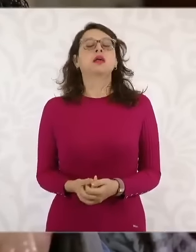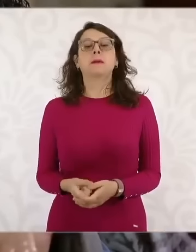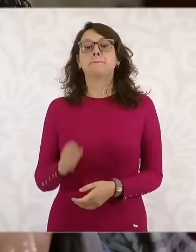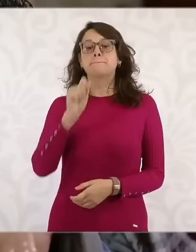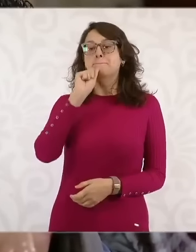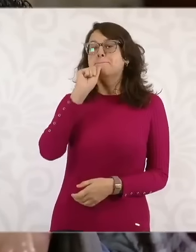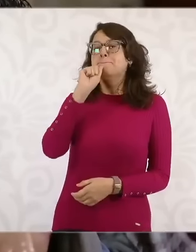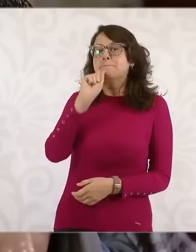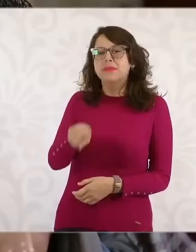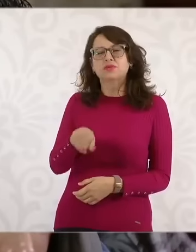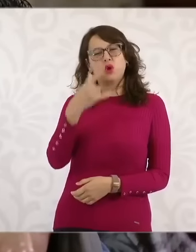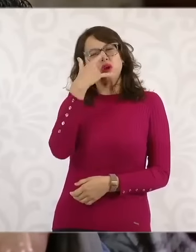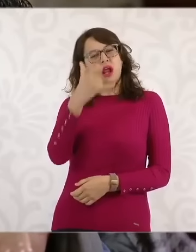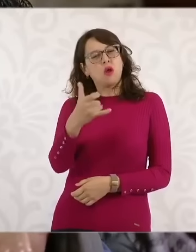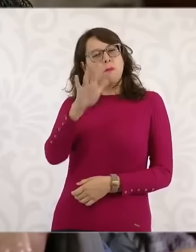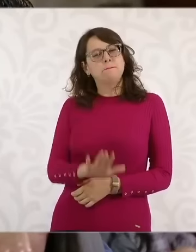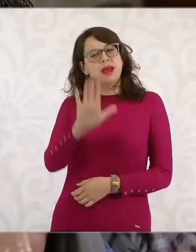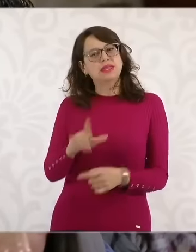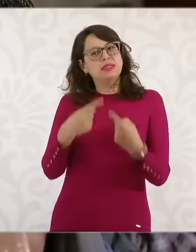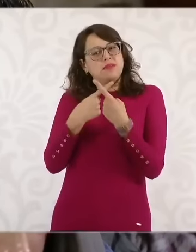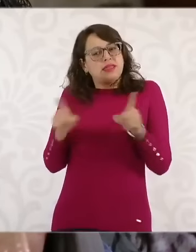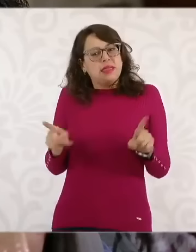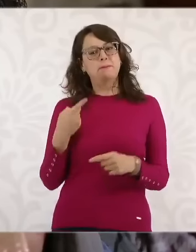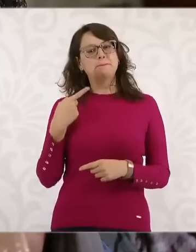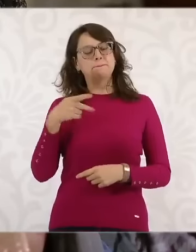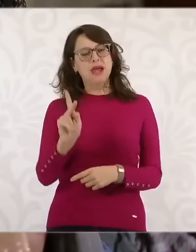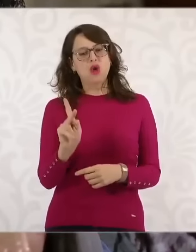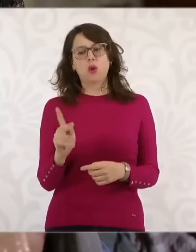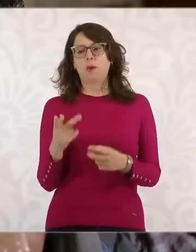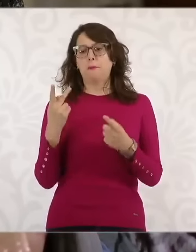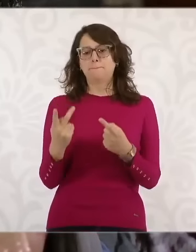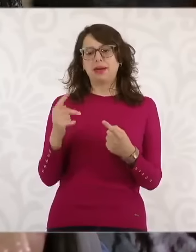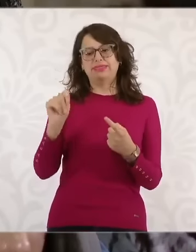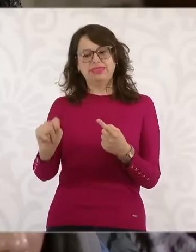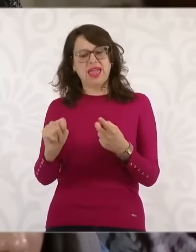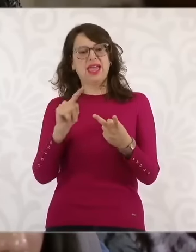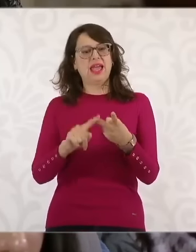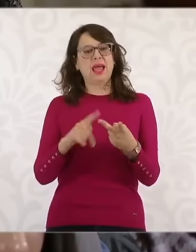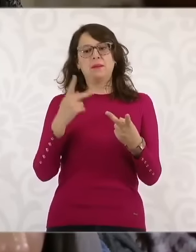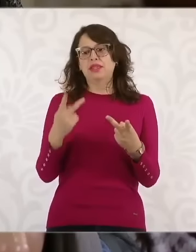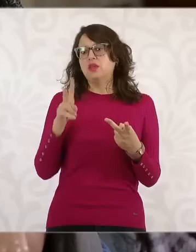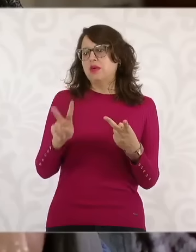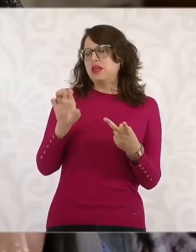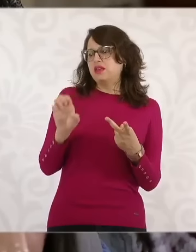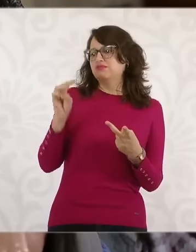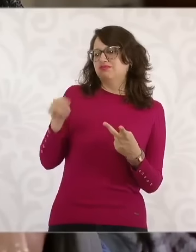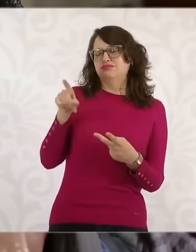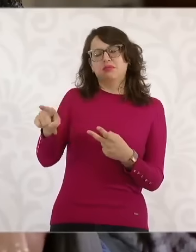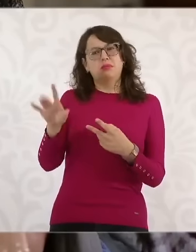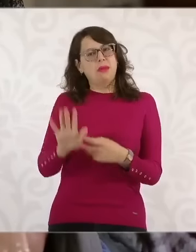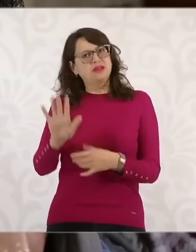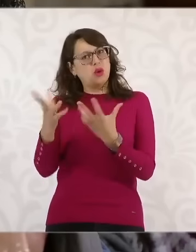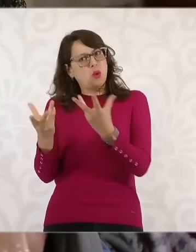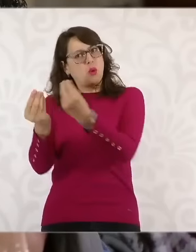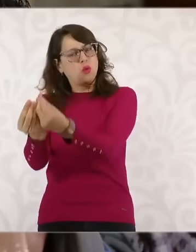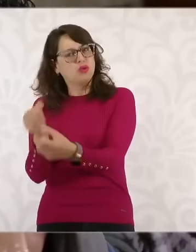el Partido Verde y el Partido del Trabajo, desconociendo esa historia de democratización de nuestro país, pero